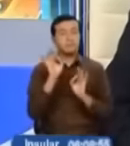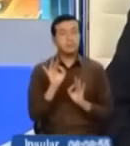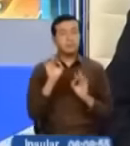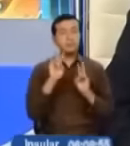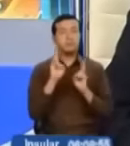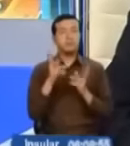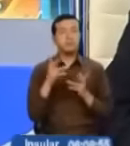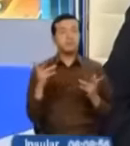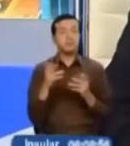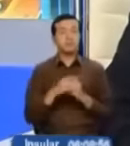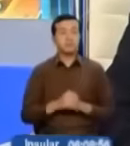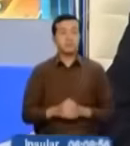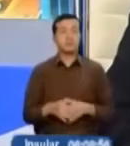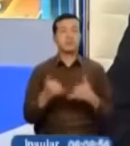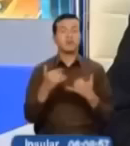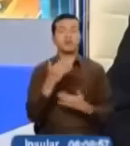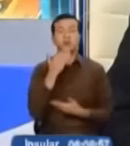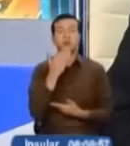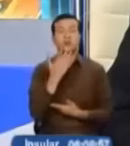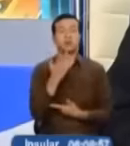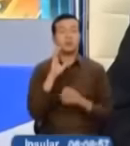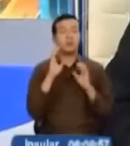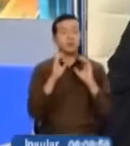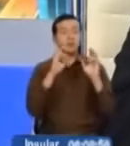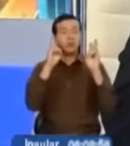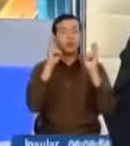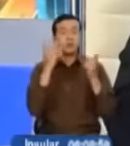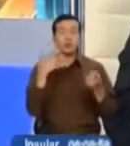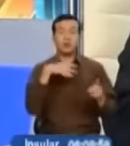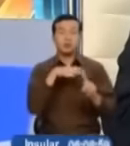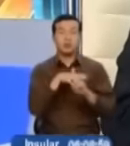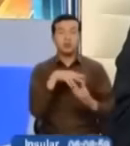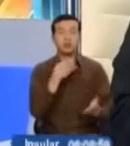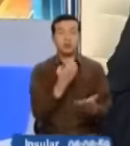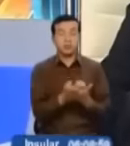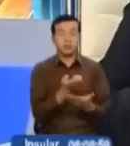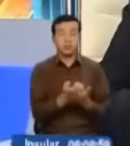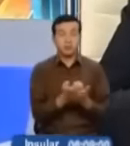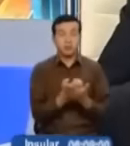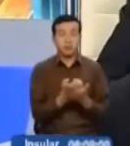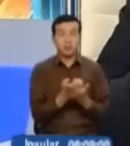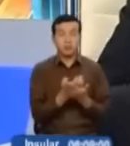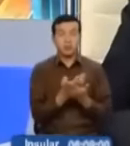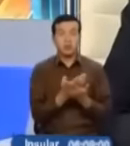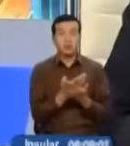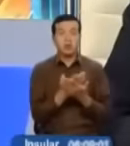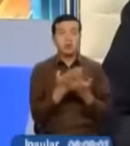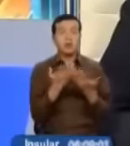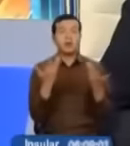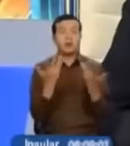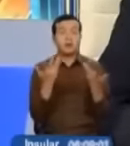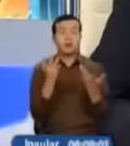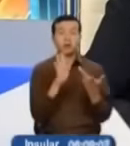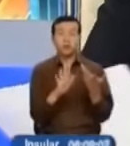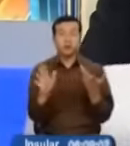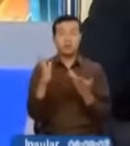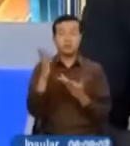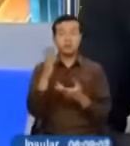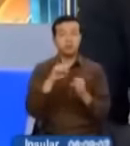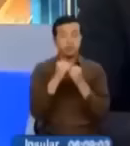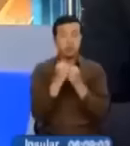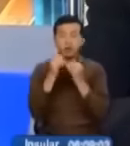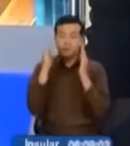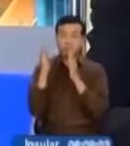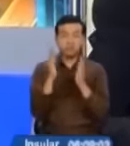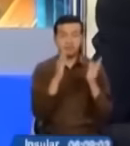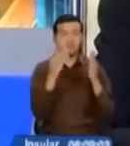sobre todo cuando hoy en día tenemos que hablar de inclusión económica y movilidad social. Recordemos que uno de los